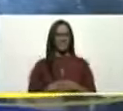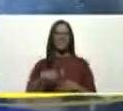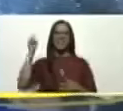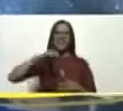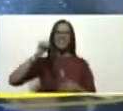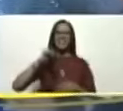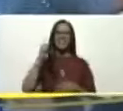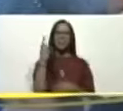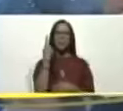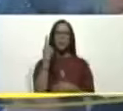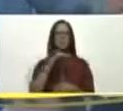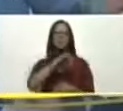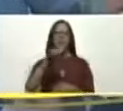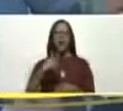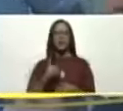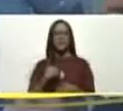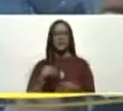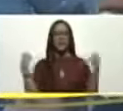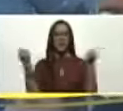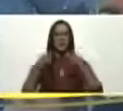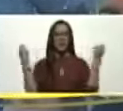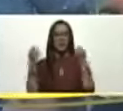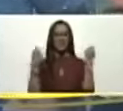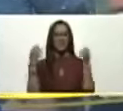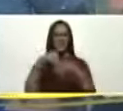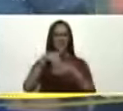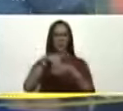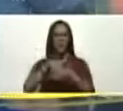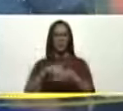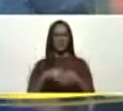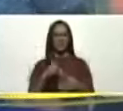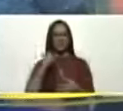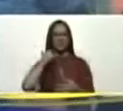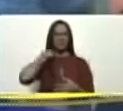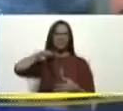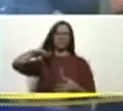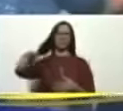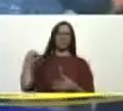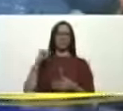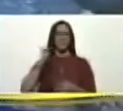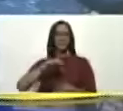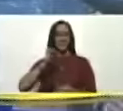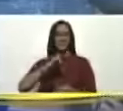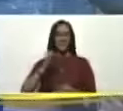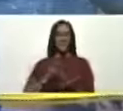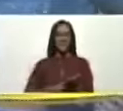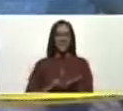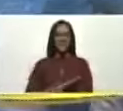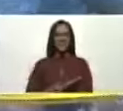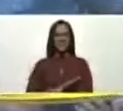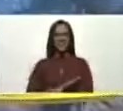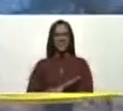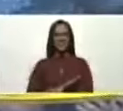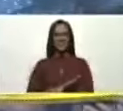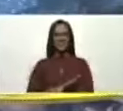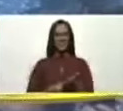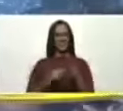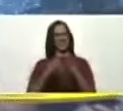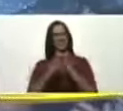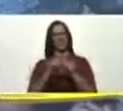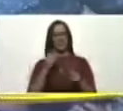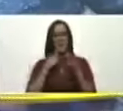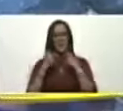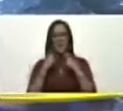Necesito una camisa así para la campaña electoral. Sí va, ¿verdad? De todos los